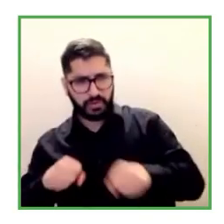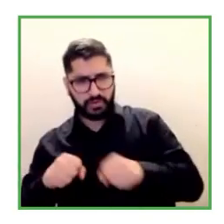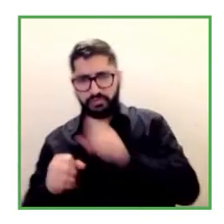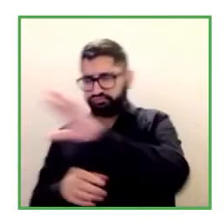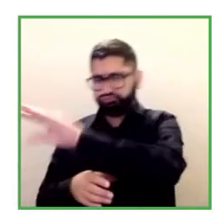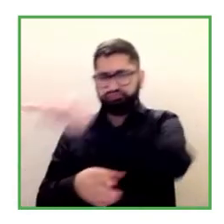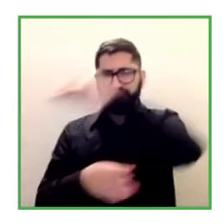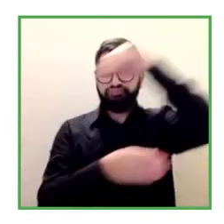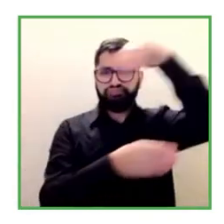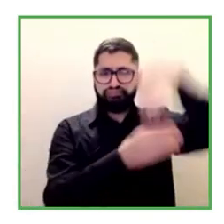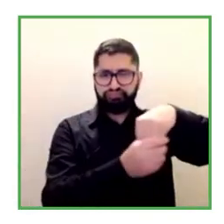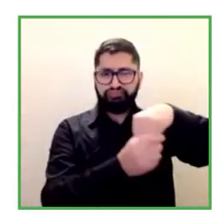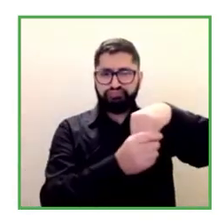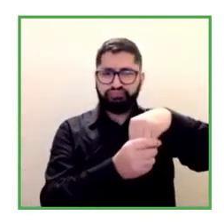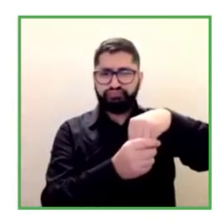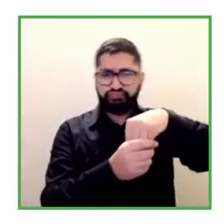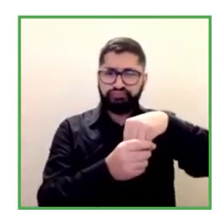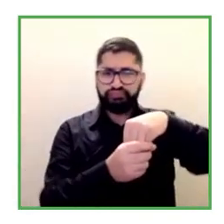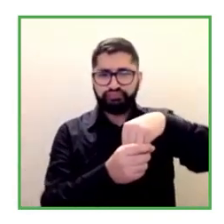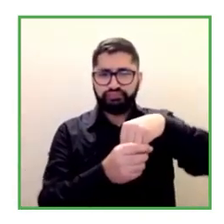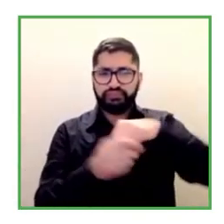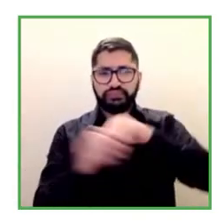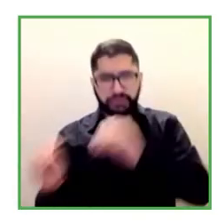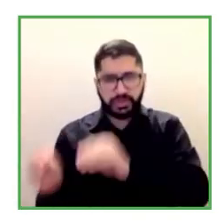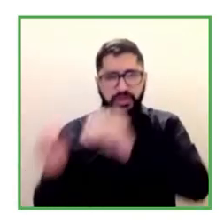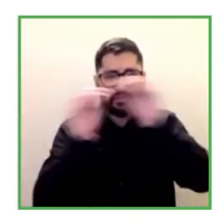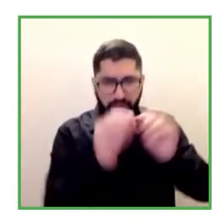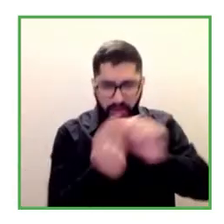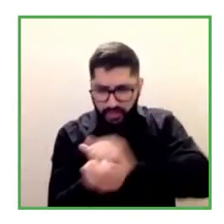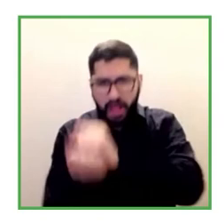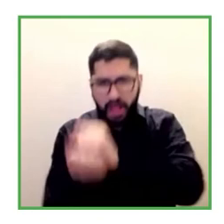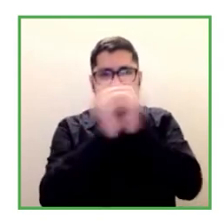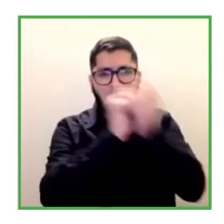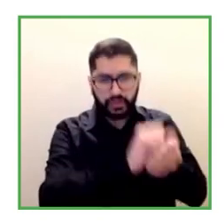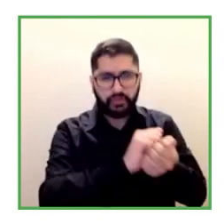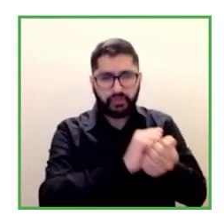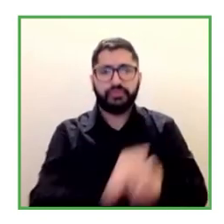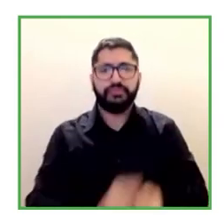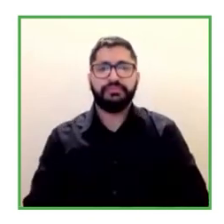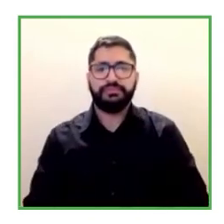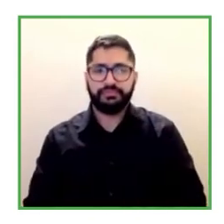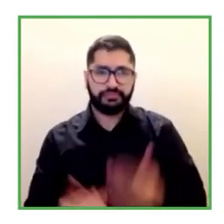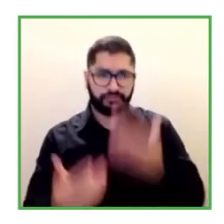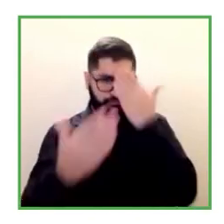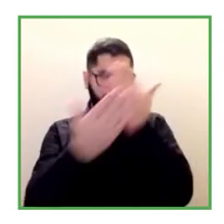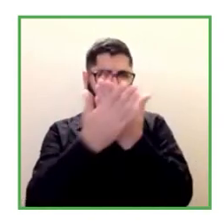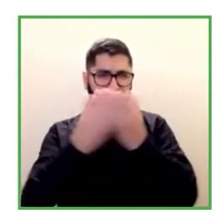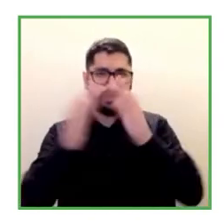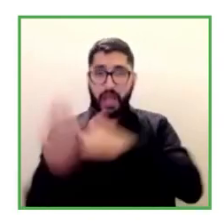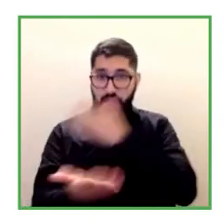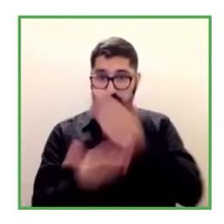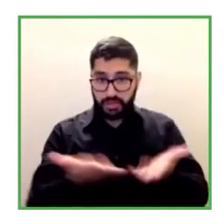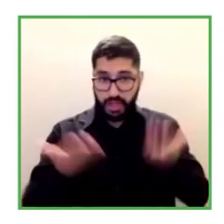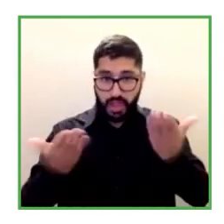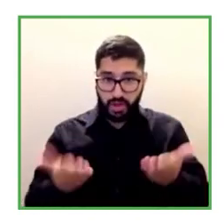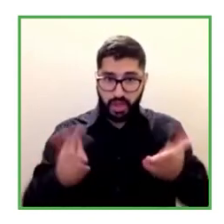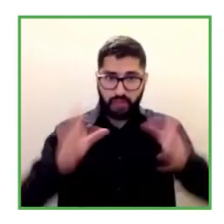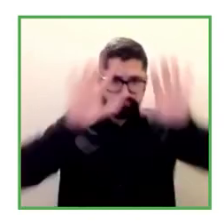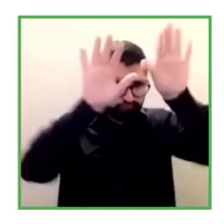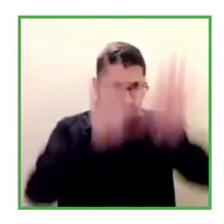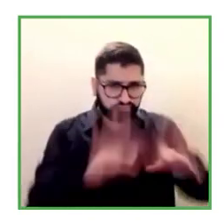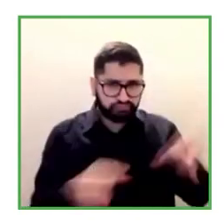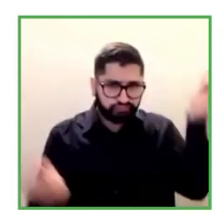la transferencia y en la adaptación desde lo presencial a lo virtual. Yo creo que hay una brecha tremenda en lo que es